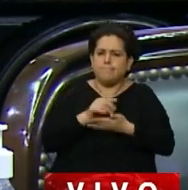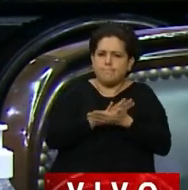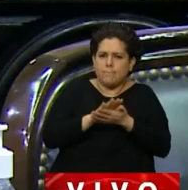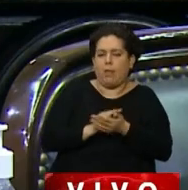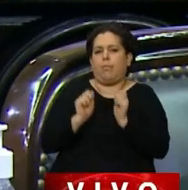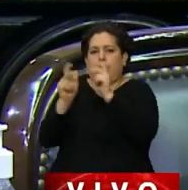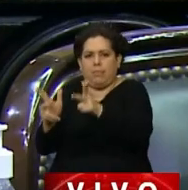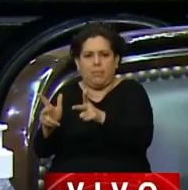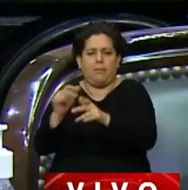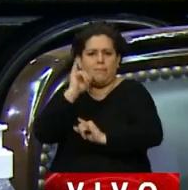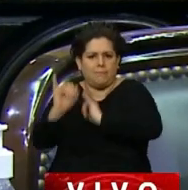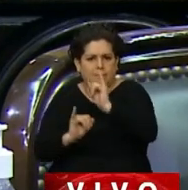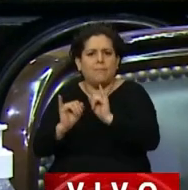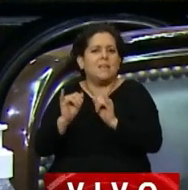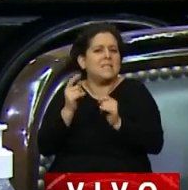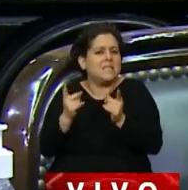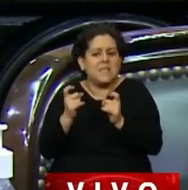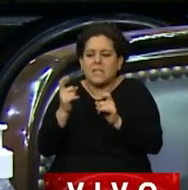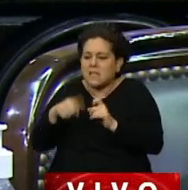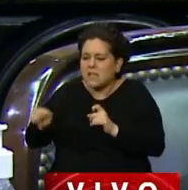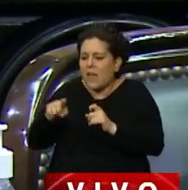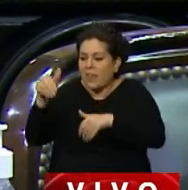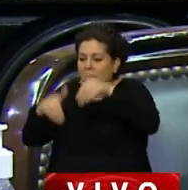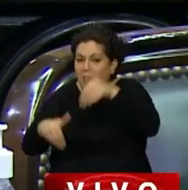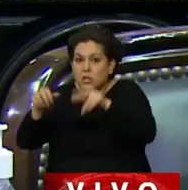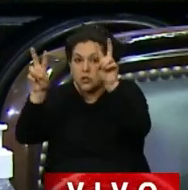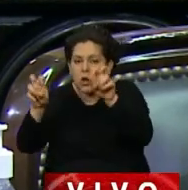electoral. A cada necesidad electoral que demandó la sociedad,